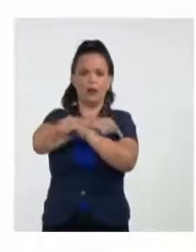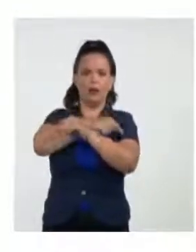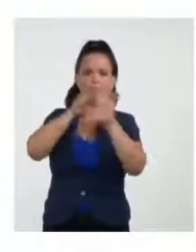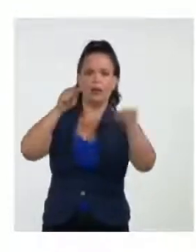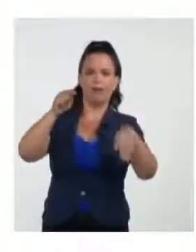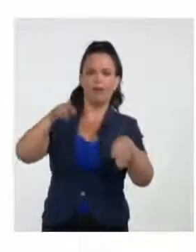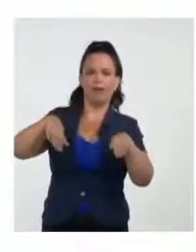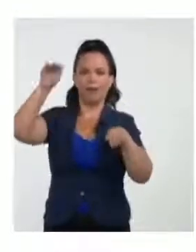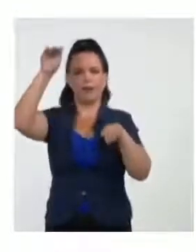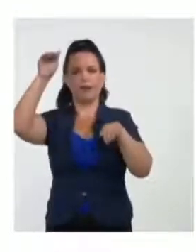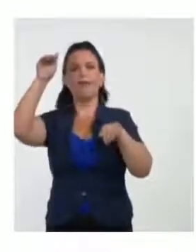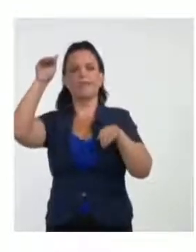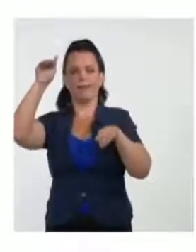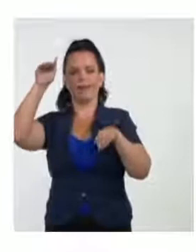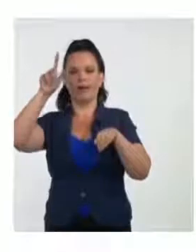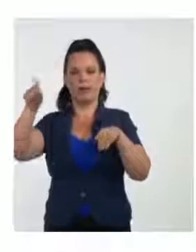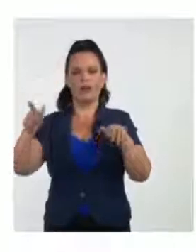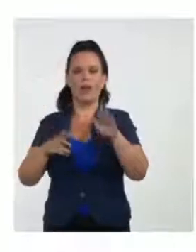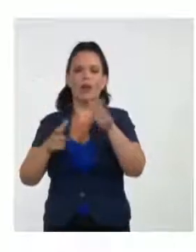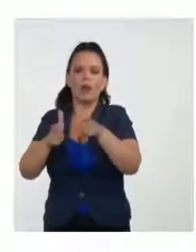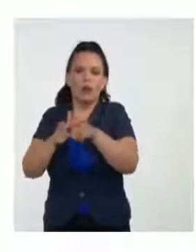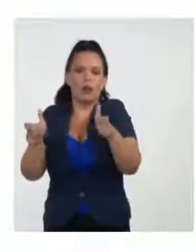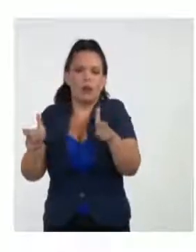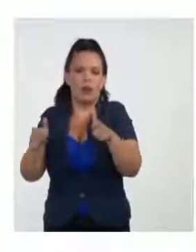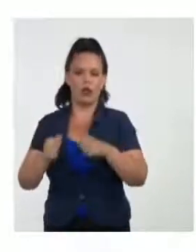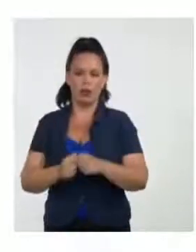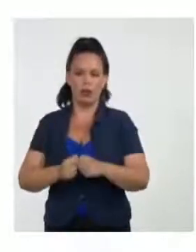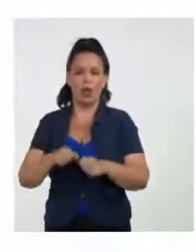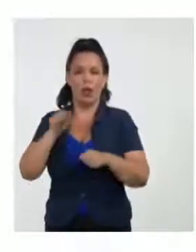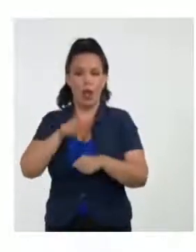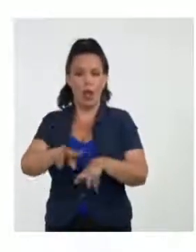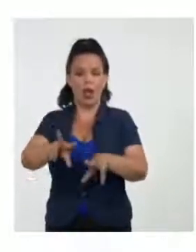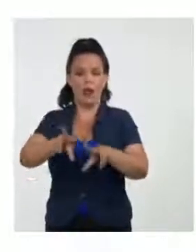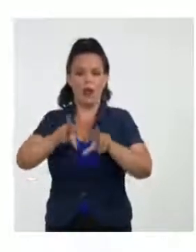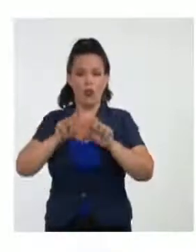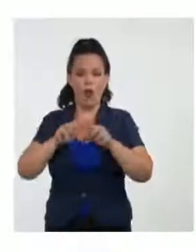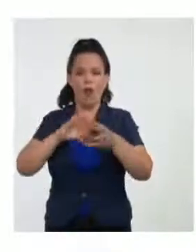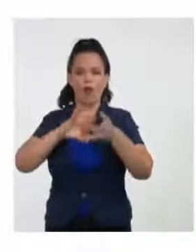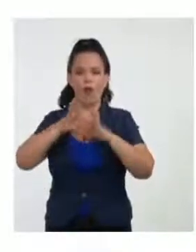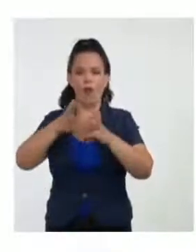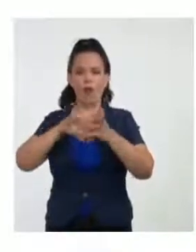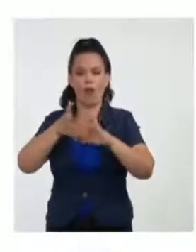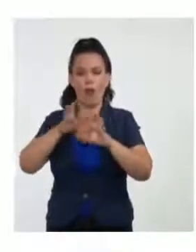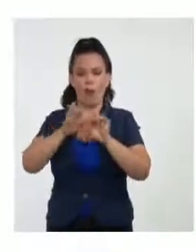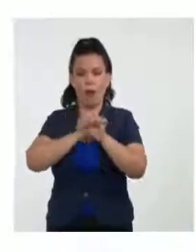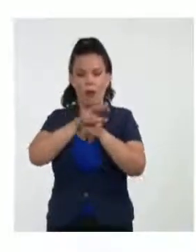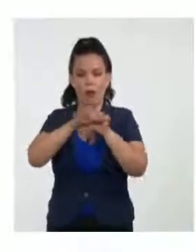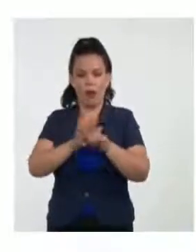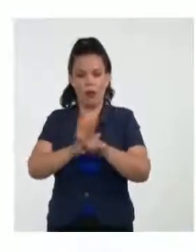el comportamiento de las nuevas CEP, de las nuevas variantes, un total de